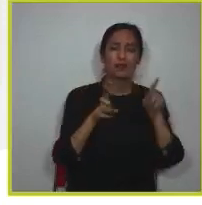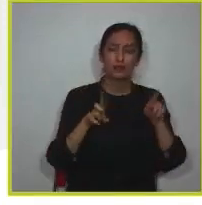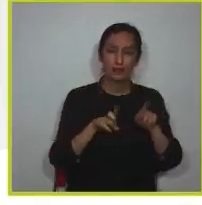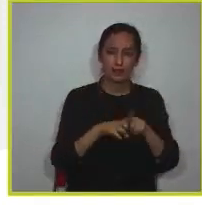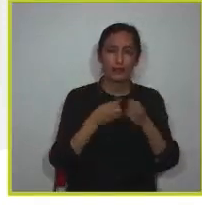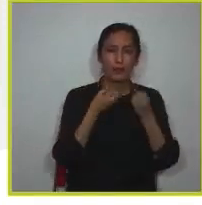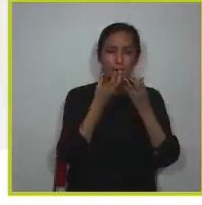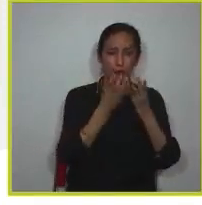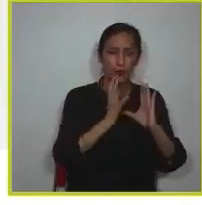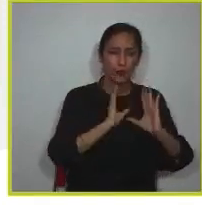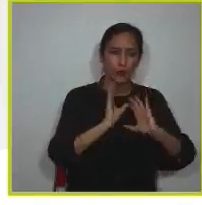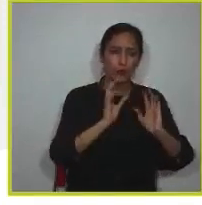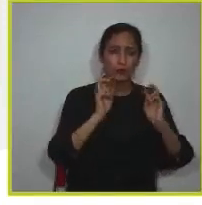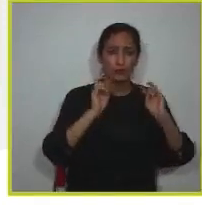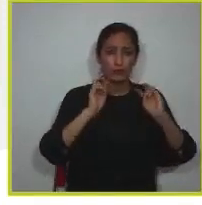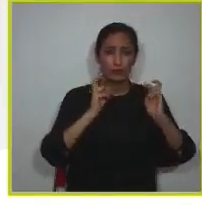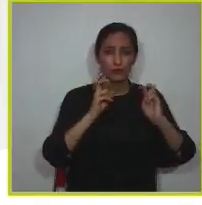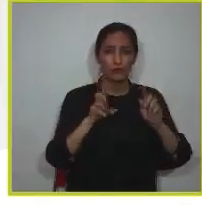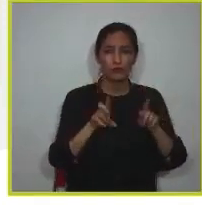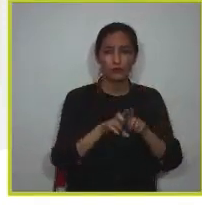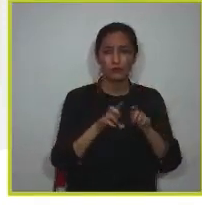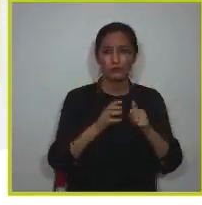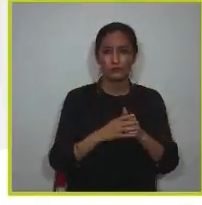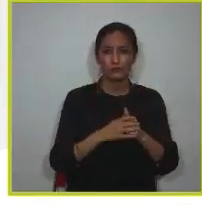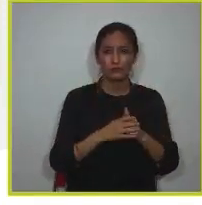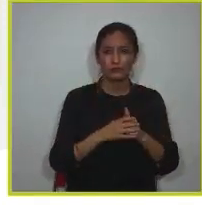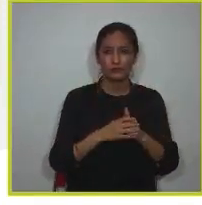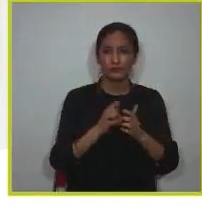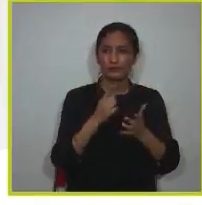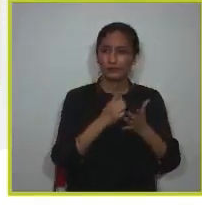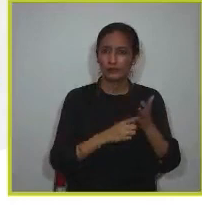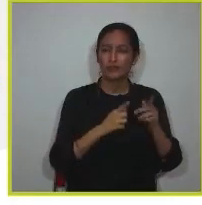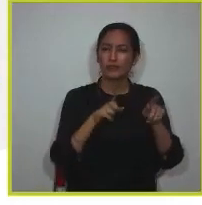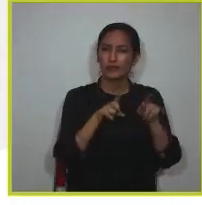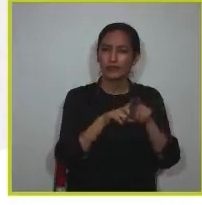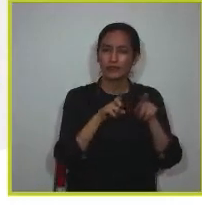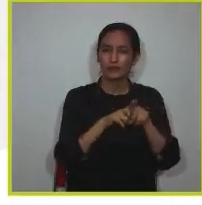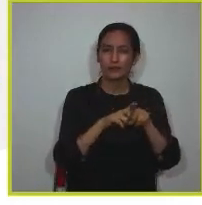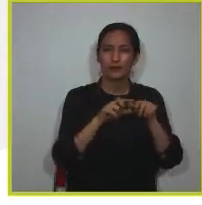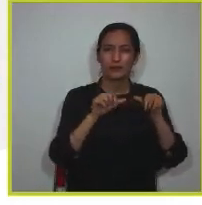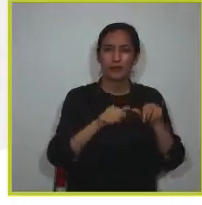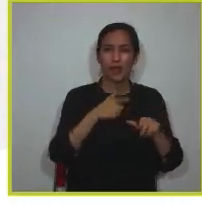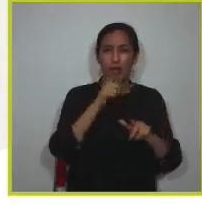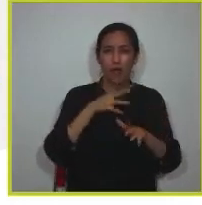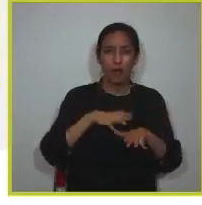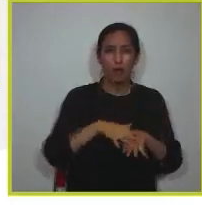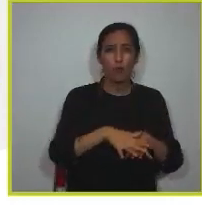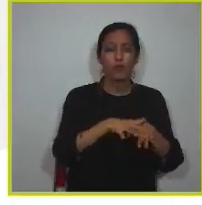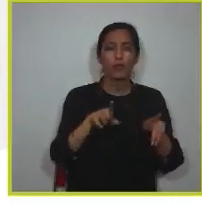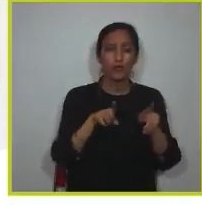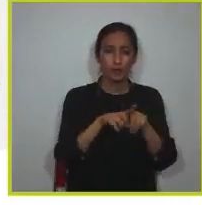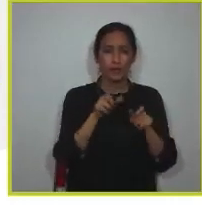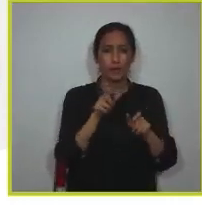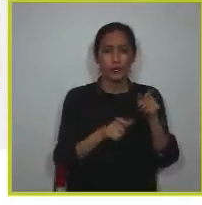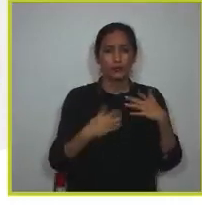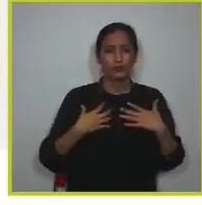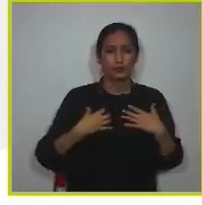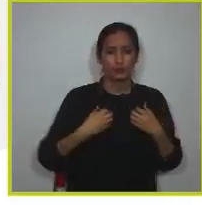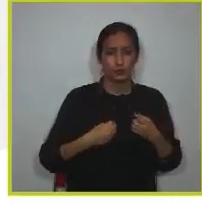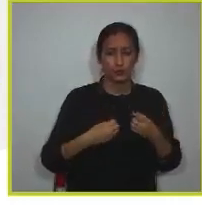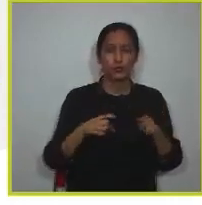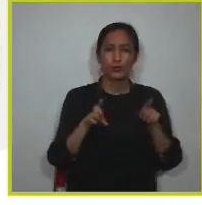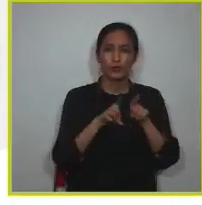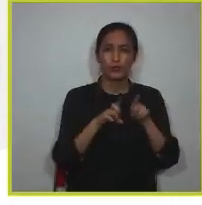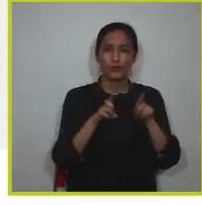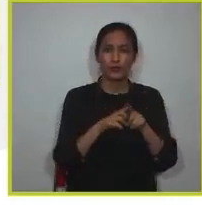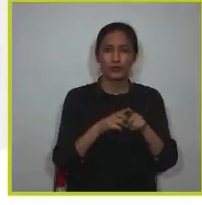a temas referidos a la afectación del recurso hídrico la salud de las personas el